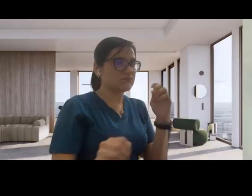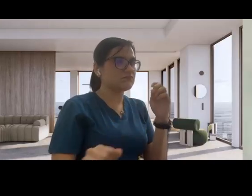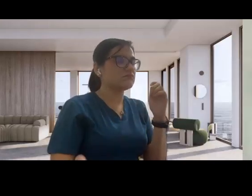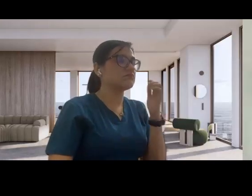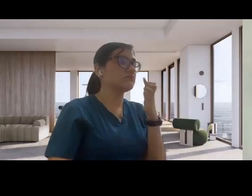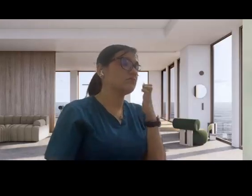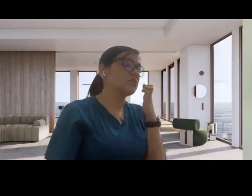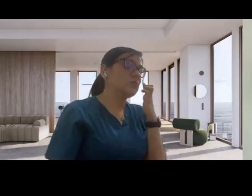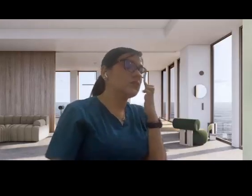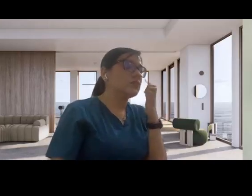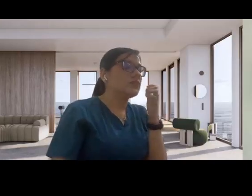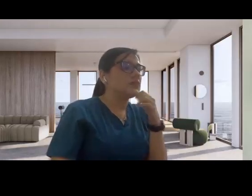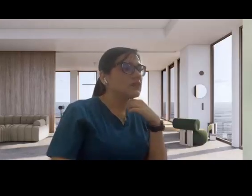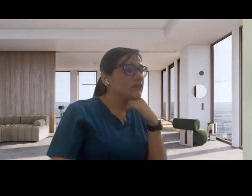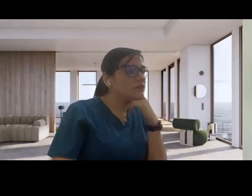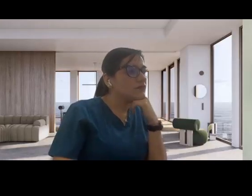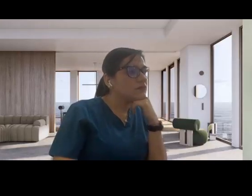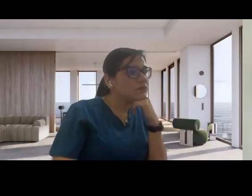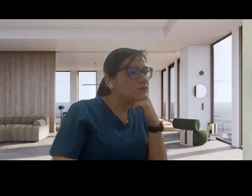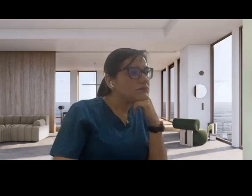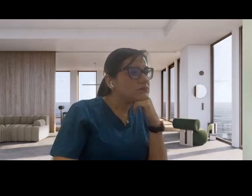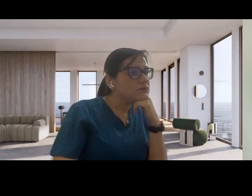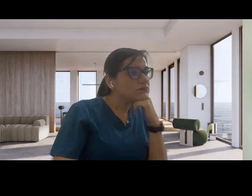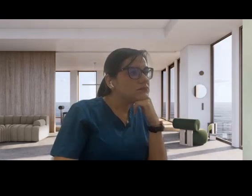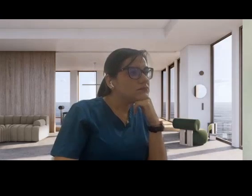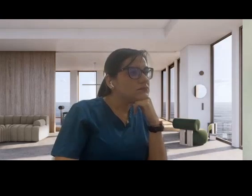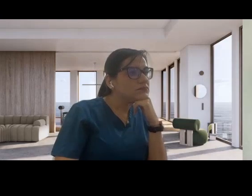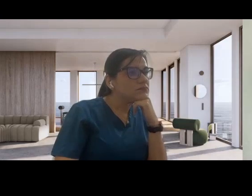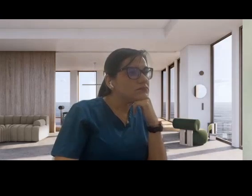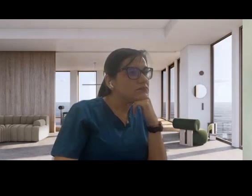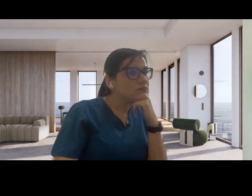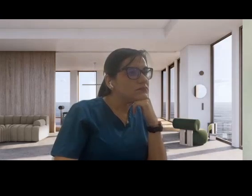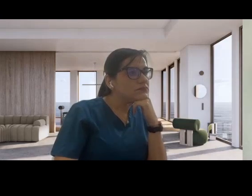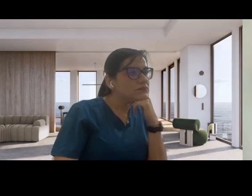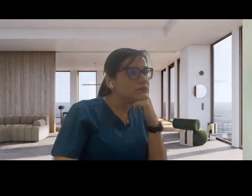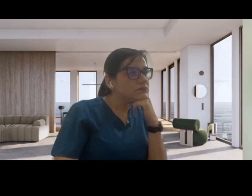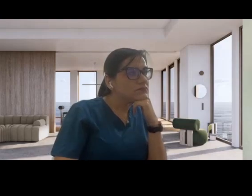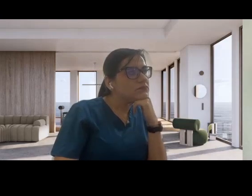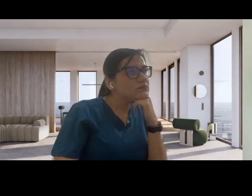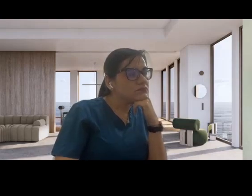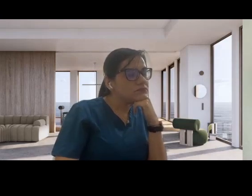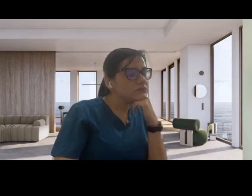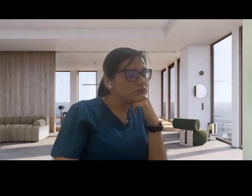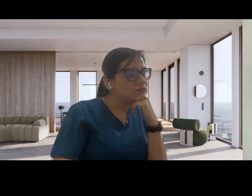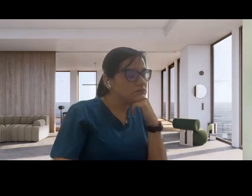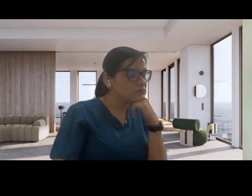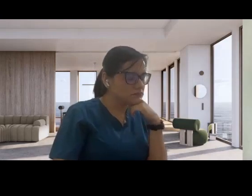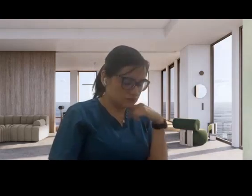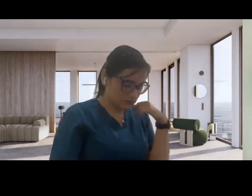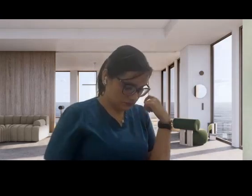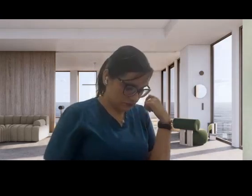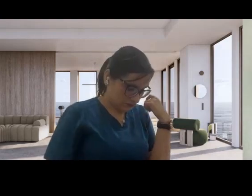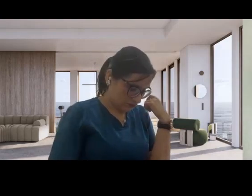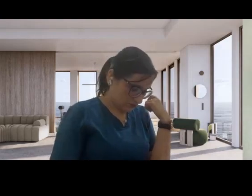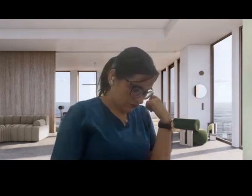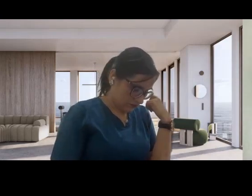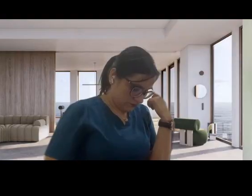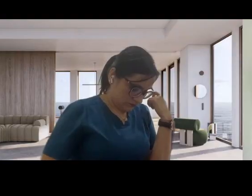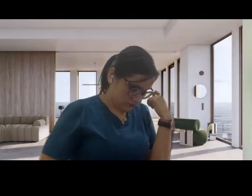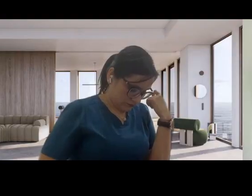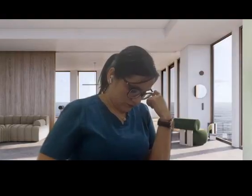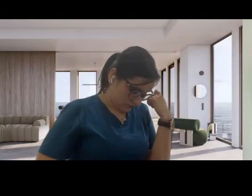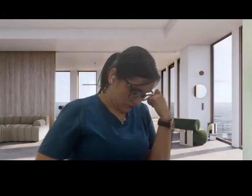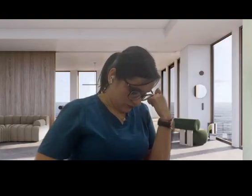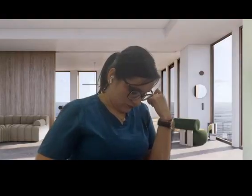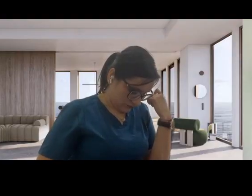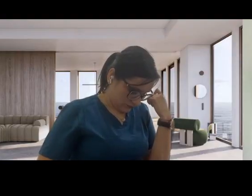explicación, porque me digas lo que me digas no va a ser suficiente para integrarlo, porque estoy en shock además en ese momento. Ahí es muy bueno